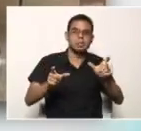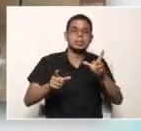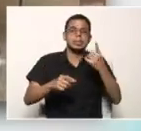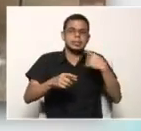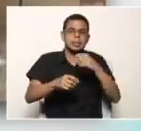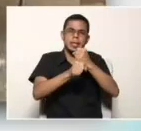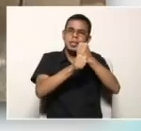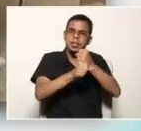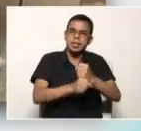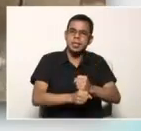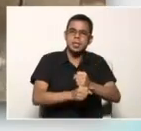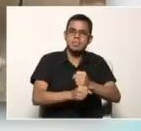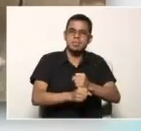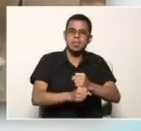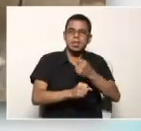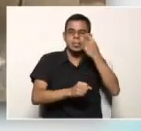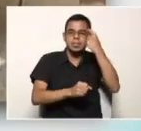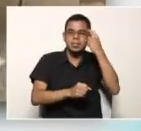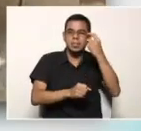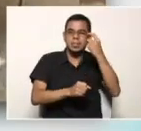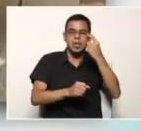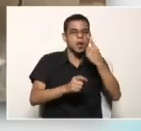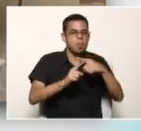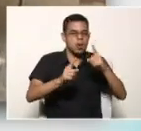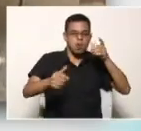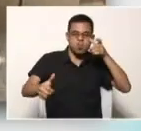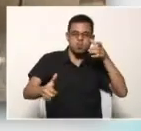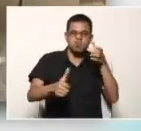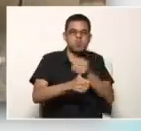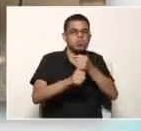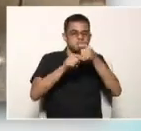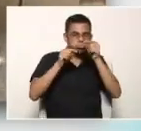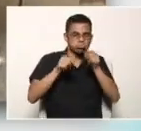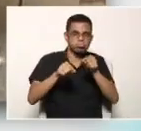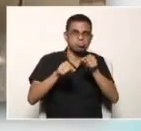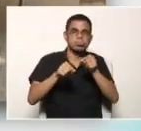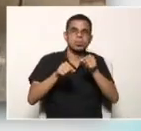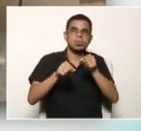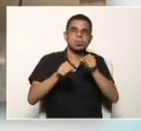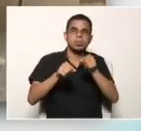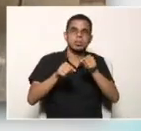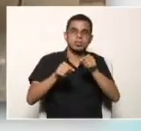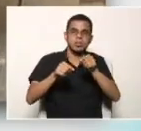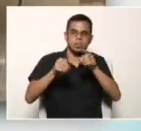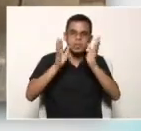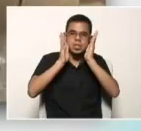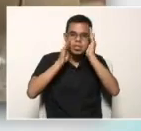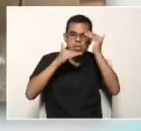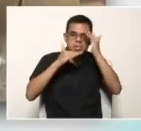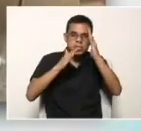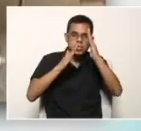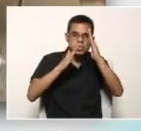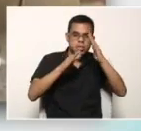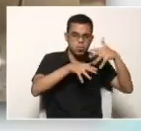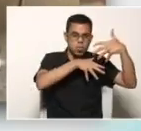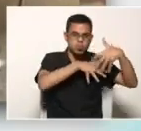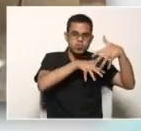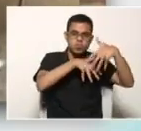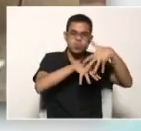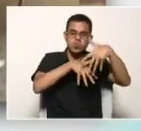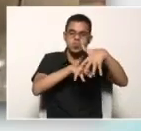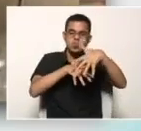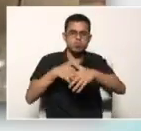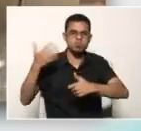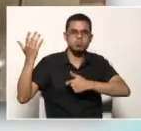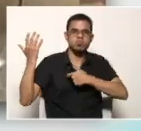momento y llegó. Entonces planifiqué en concentrar a mi ejército de occidente,